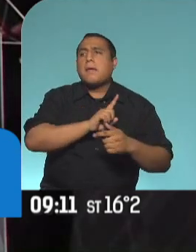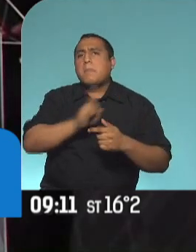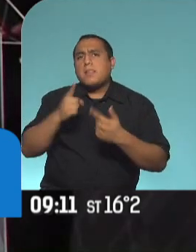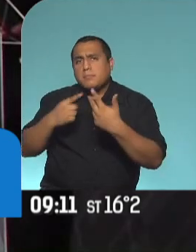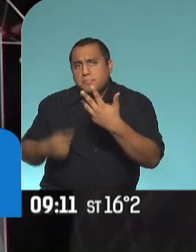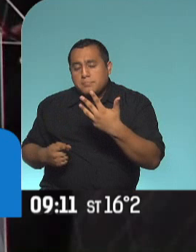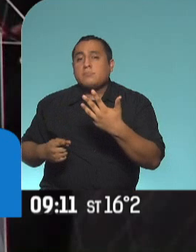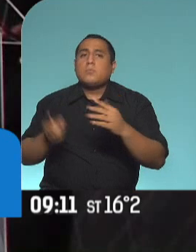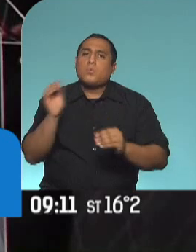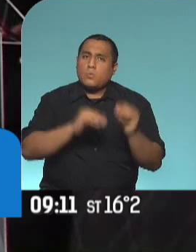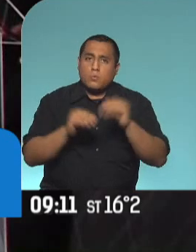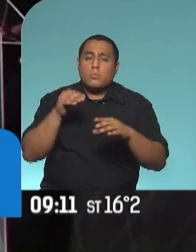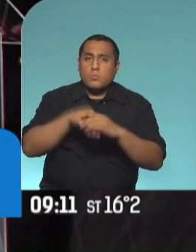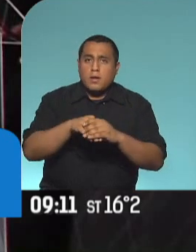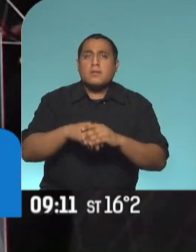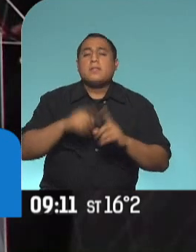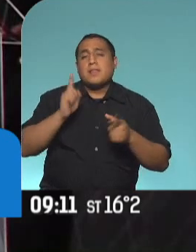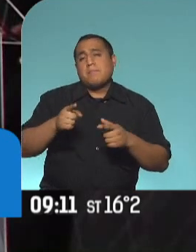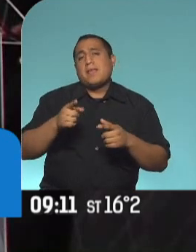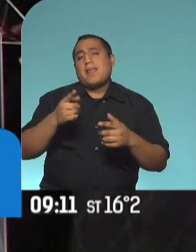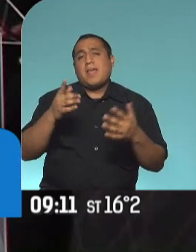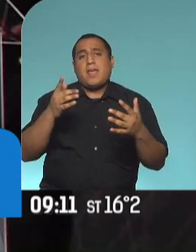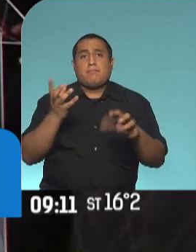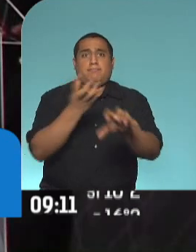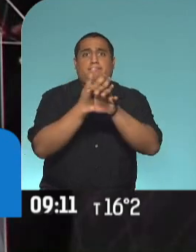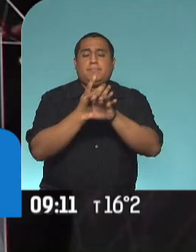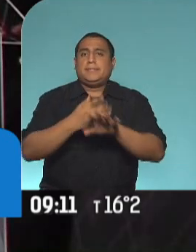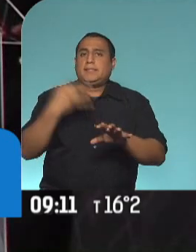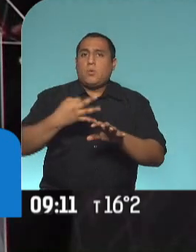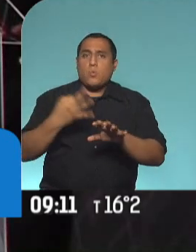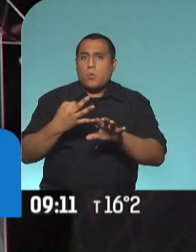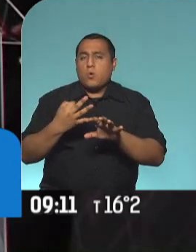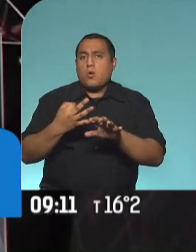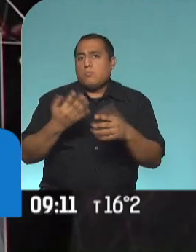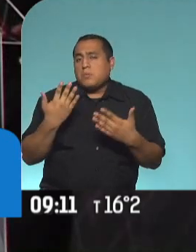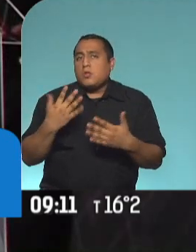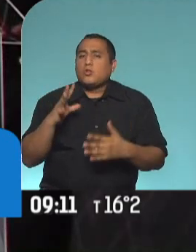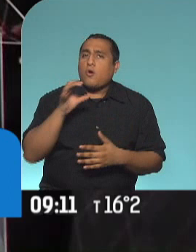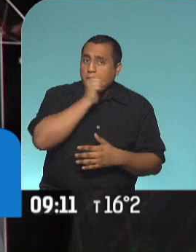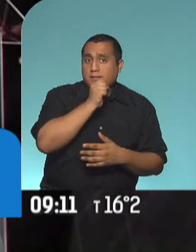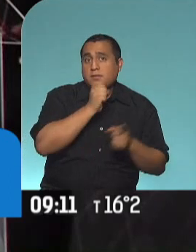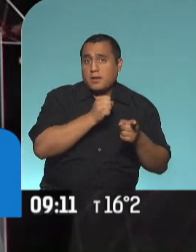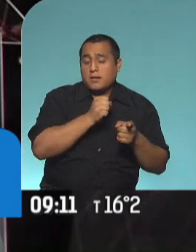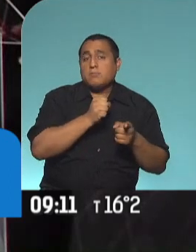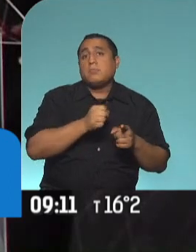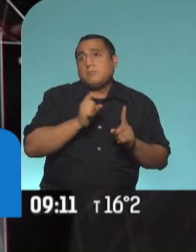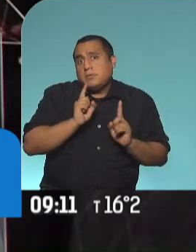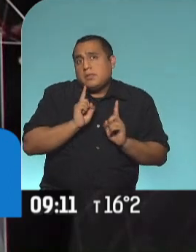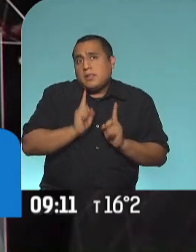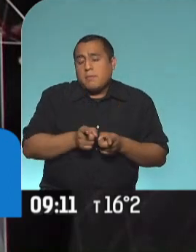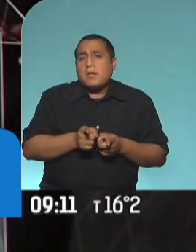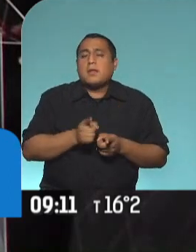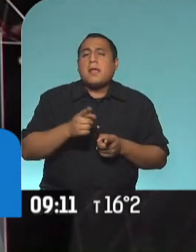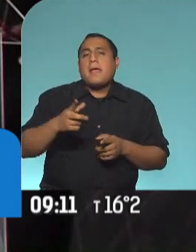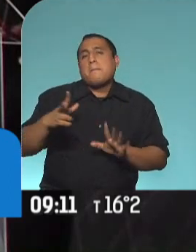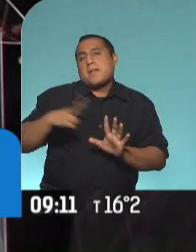con los estándares internacionales de ciberseguridad, la información está bien resguardada, es confidencial y también está garantizada la